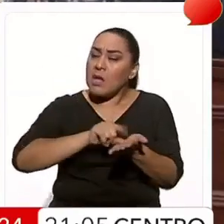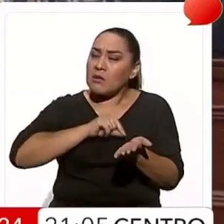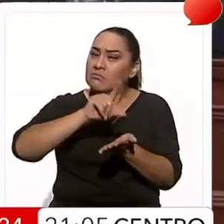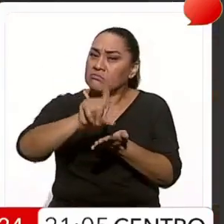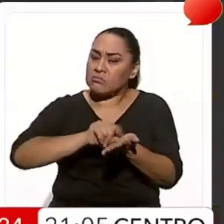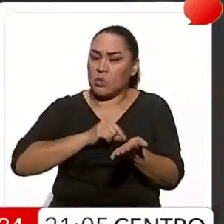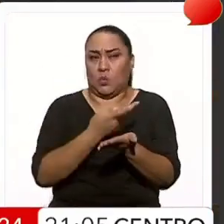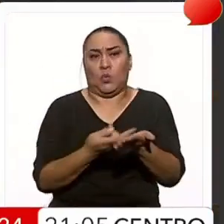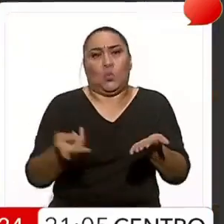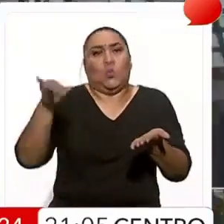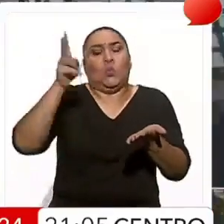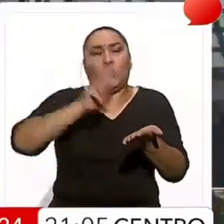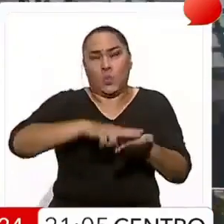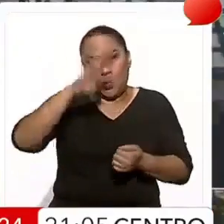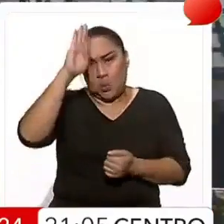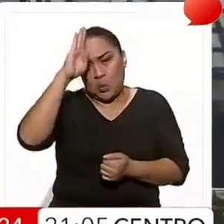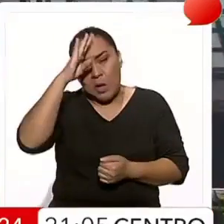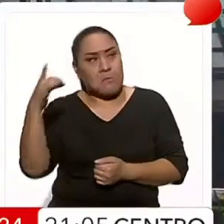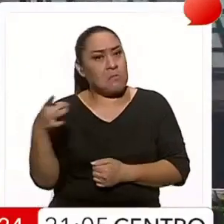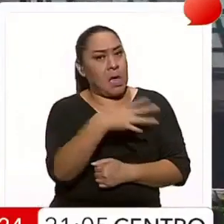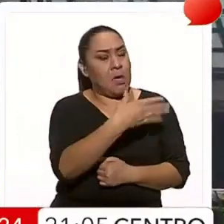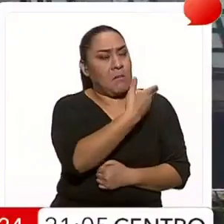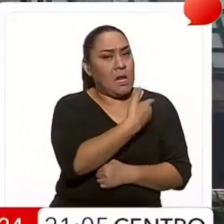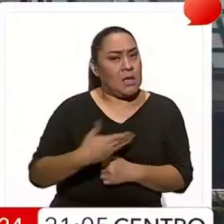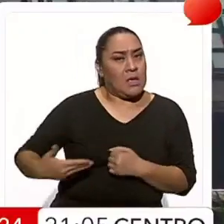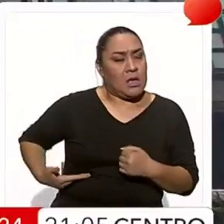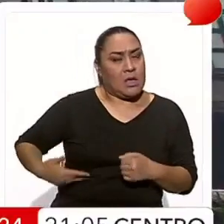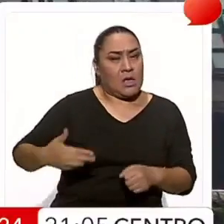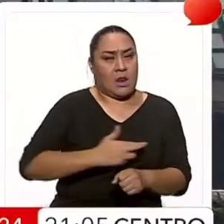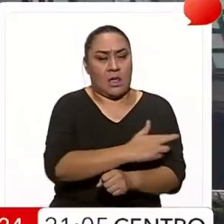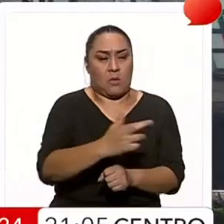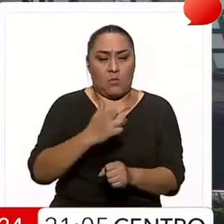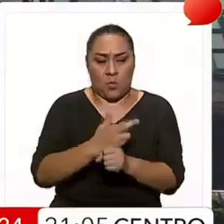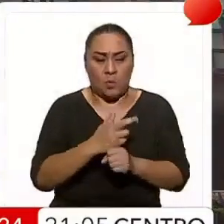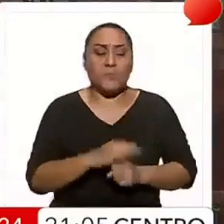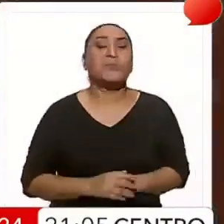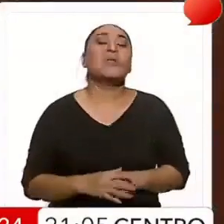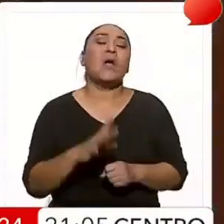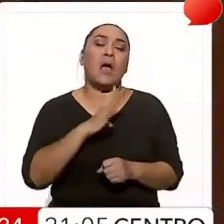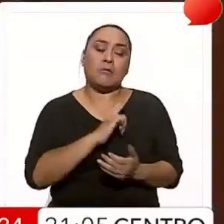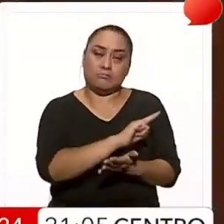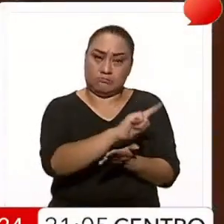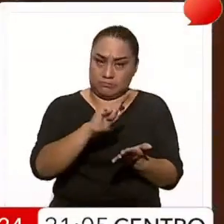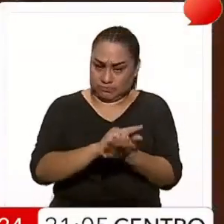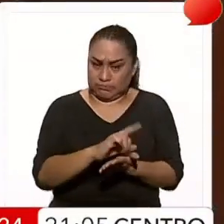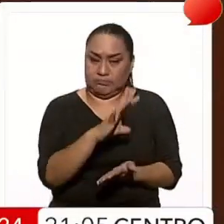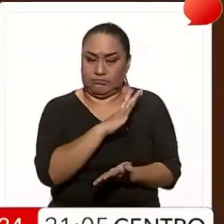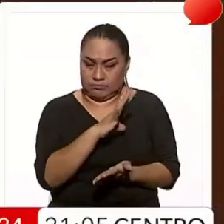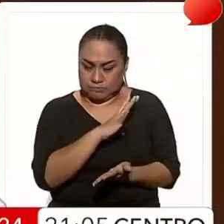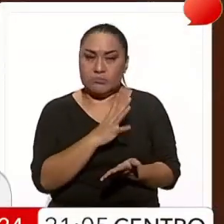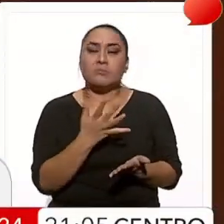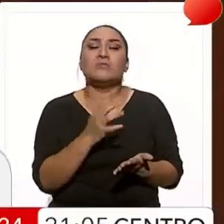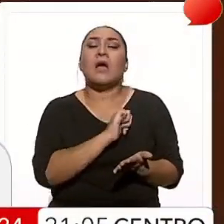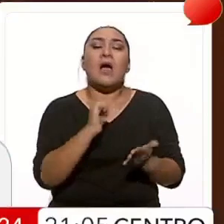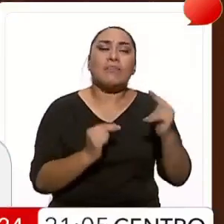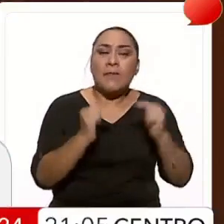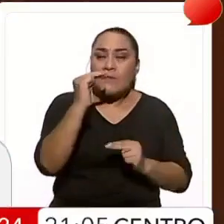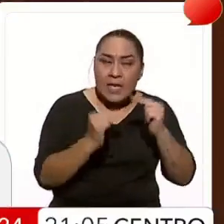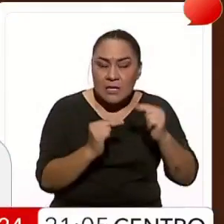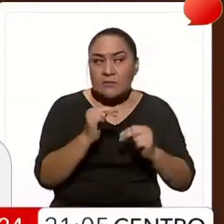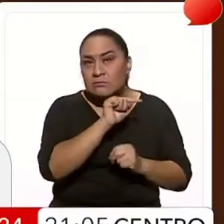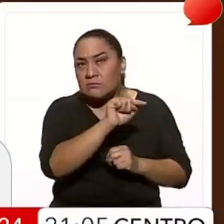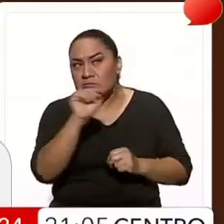casi el doble del salario del presidente de la República. Hemos tenido reformas, como ya lo comentaron, estructurales y que a todos